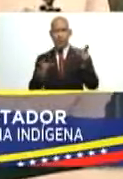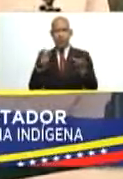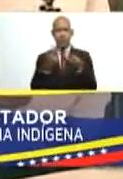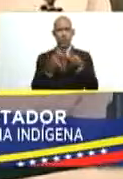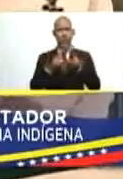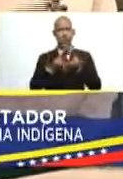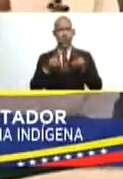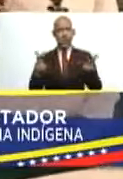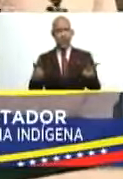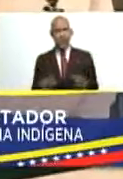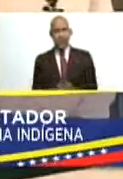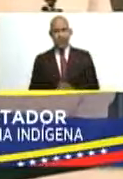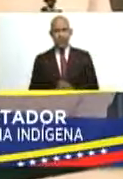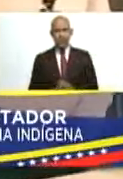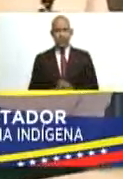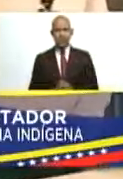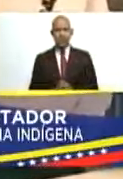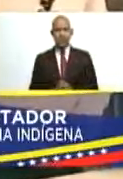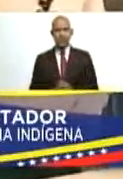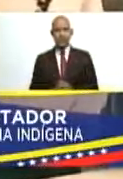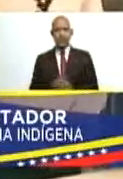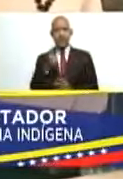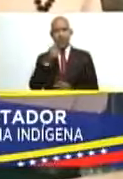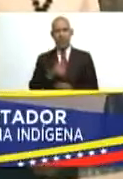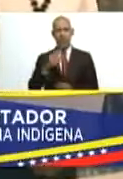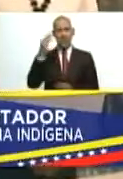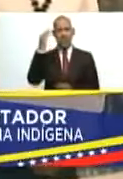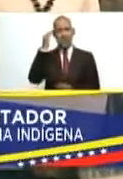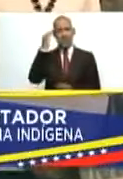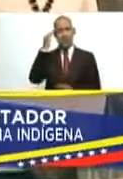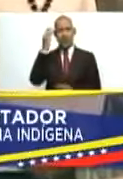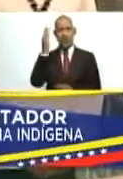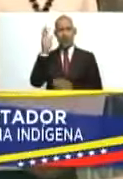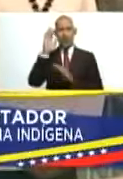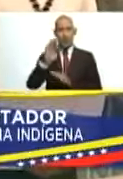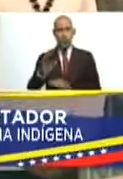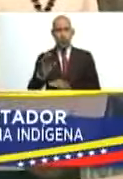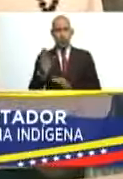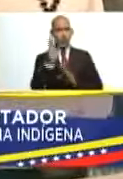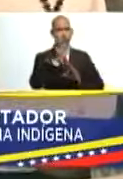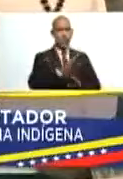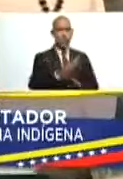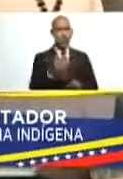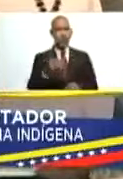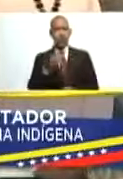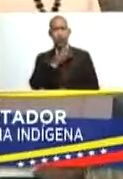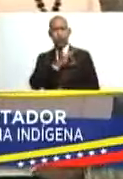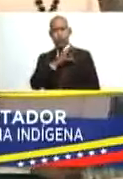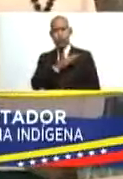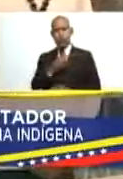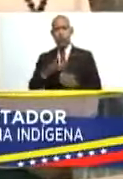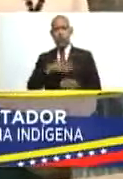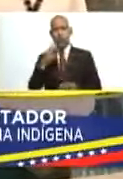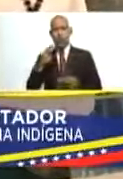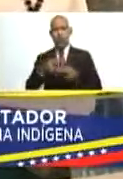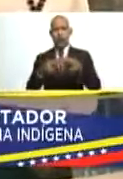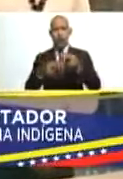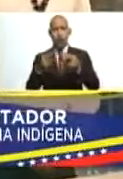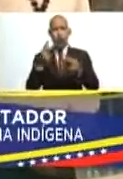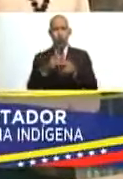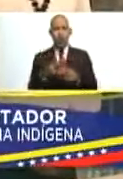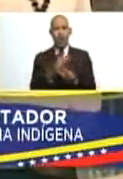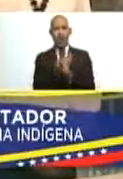despatriarcalizada, una sociedad desracializada, ¿verdad? Una sociedad que nos pueda permitir construir la